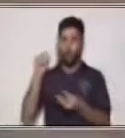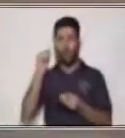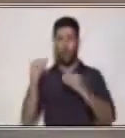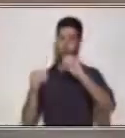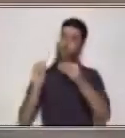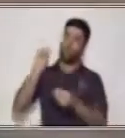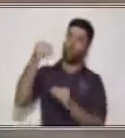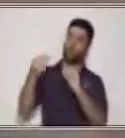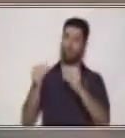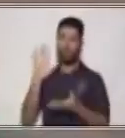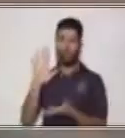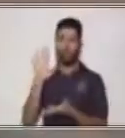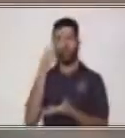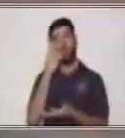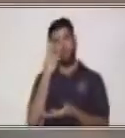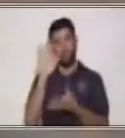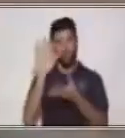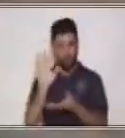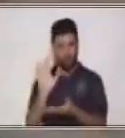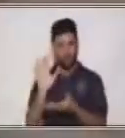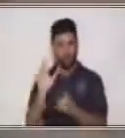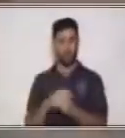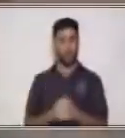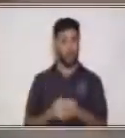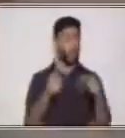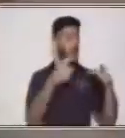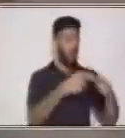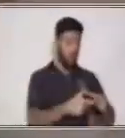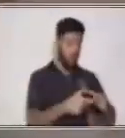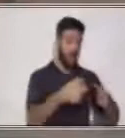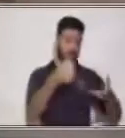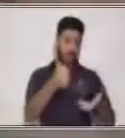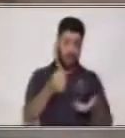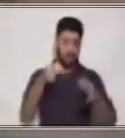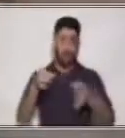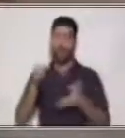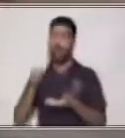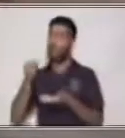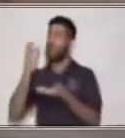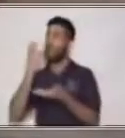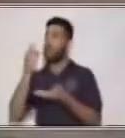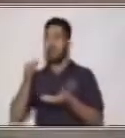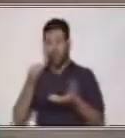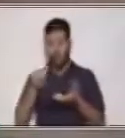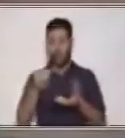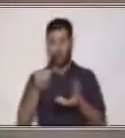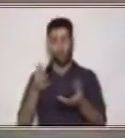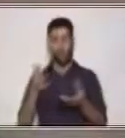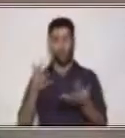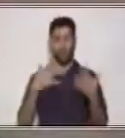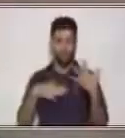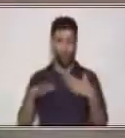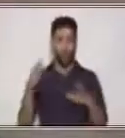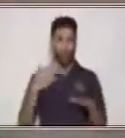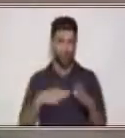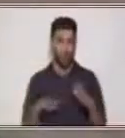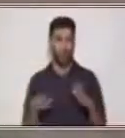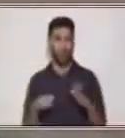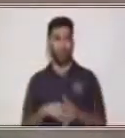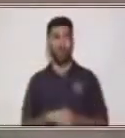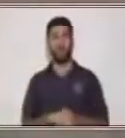gusta a las niñas, tener trastecitos para jugar con mi muñeca. Por